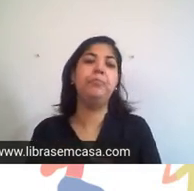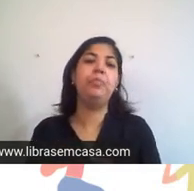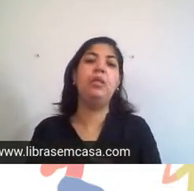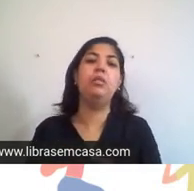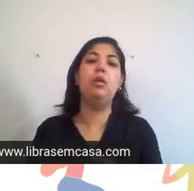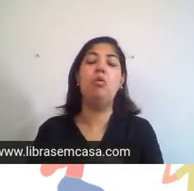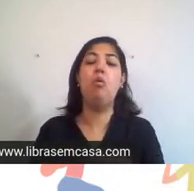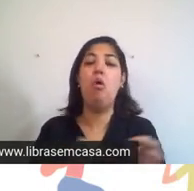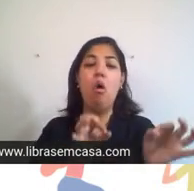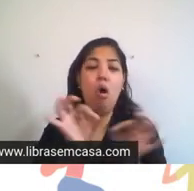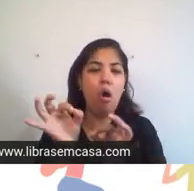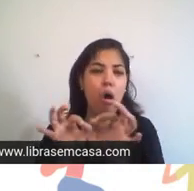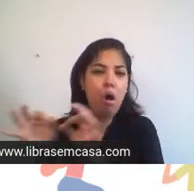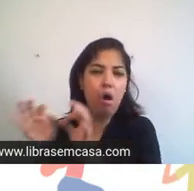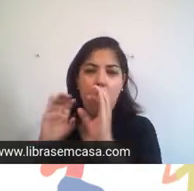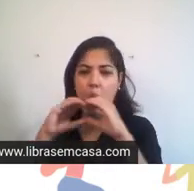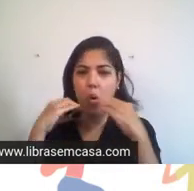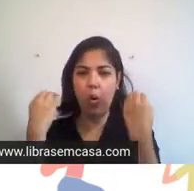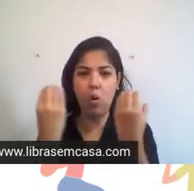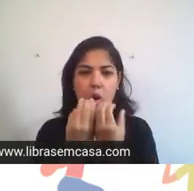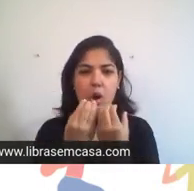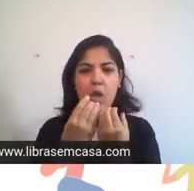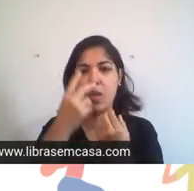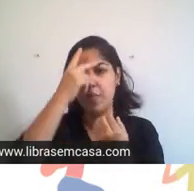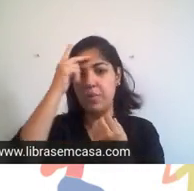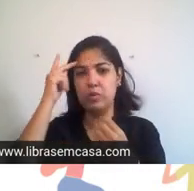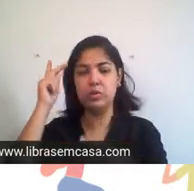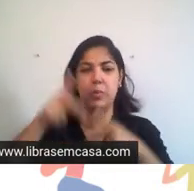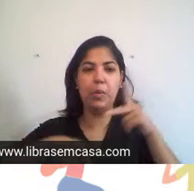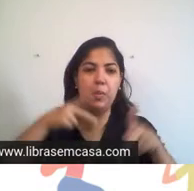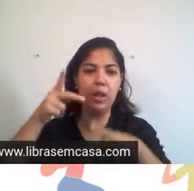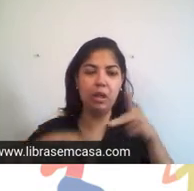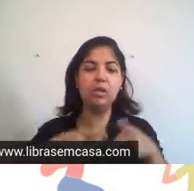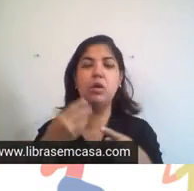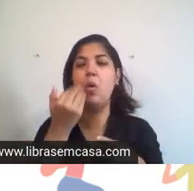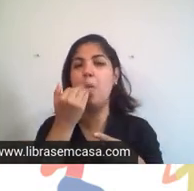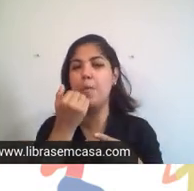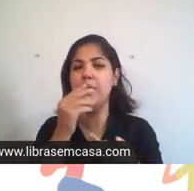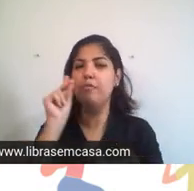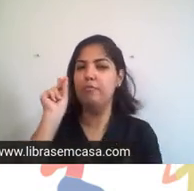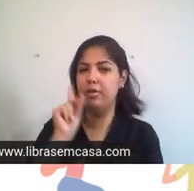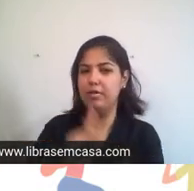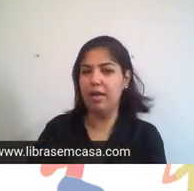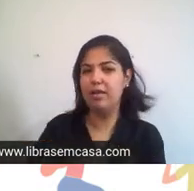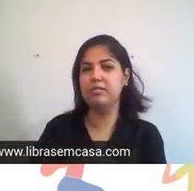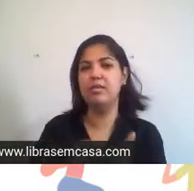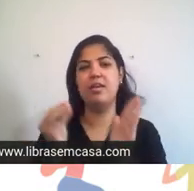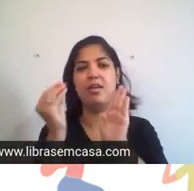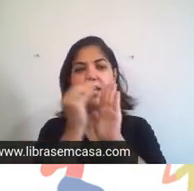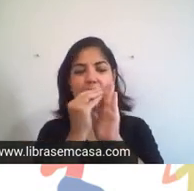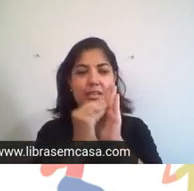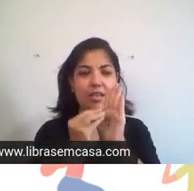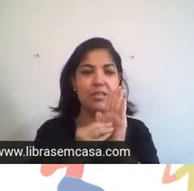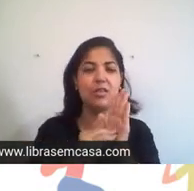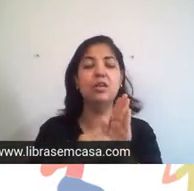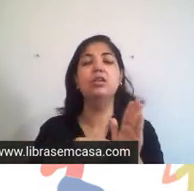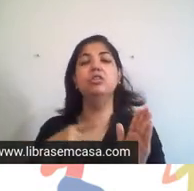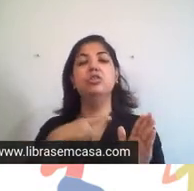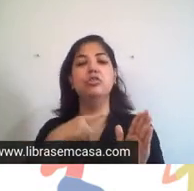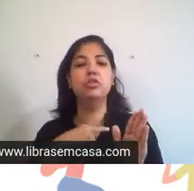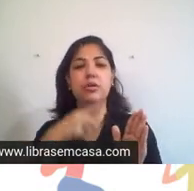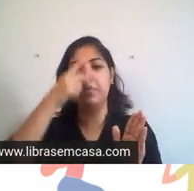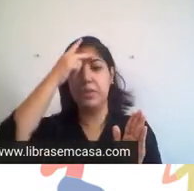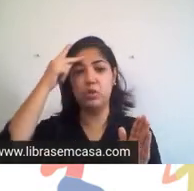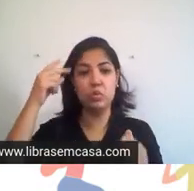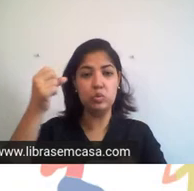De las organizaciones populares, salieron ollas populares de comida de verdad con recetas en donde había